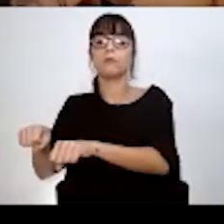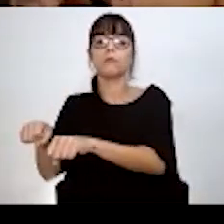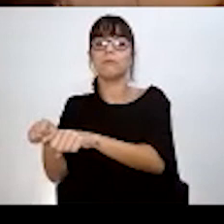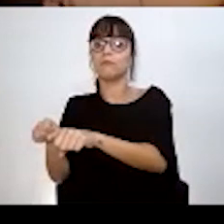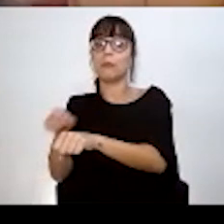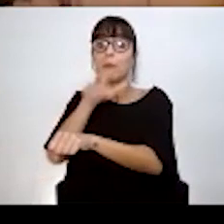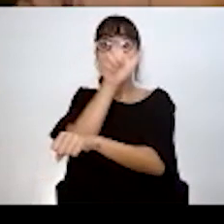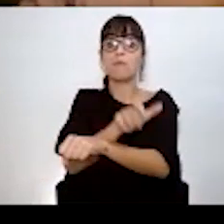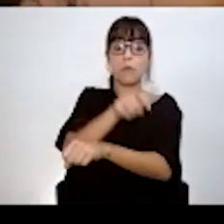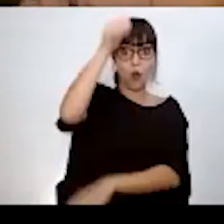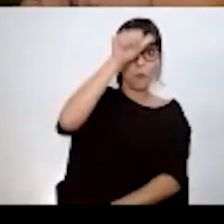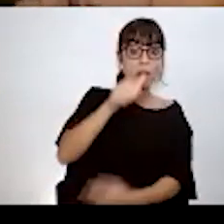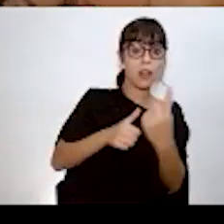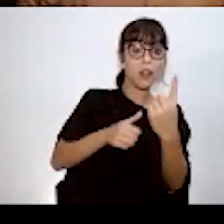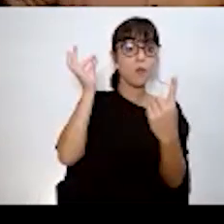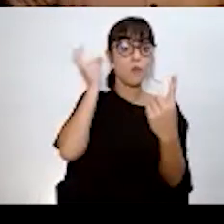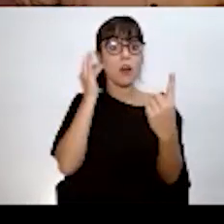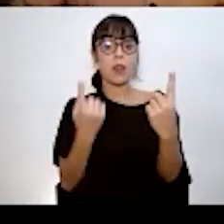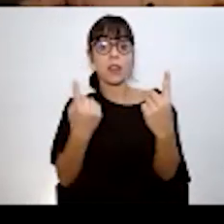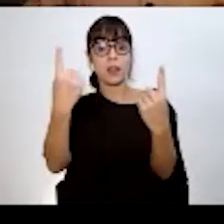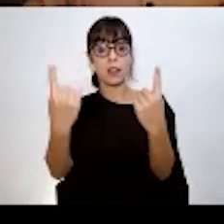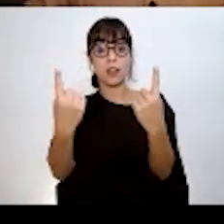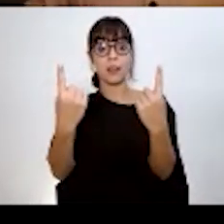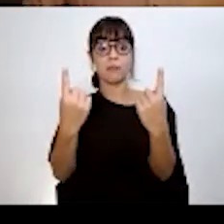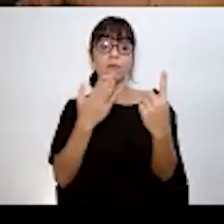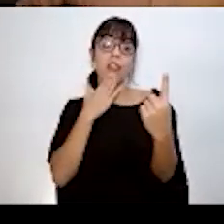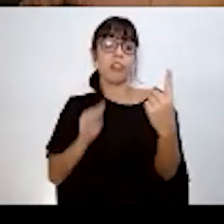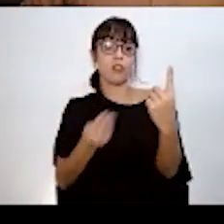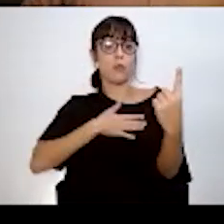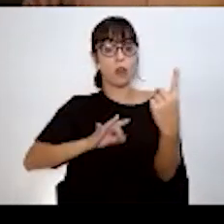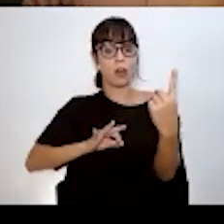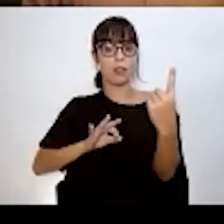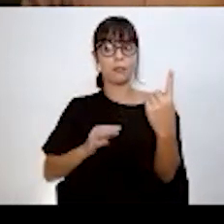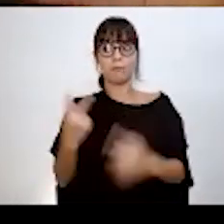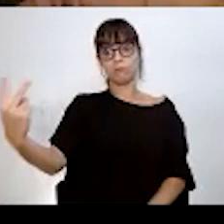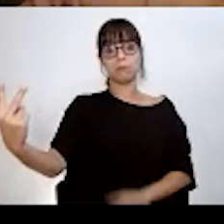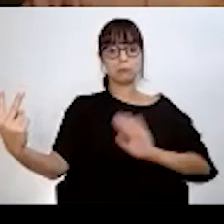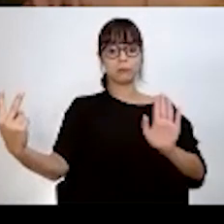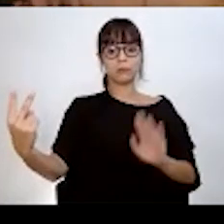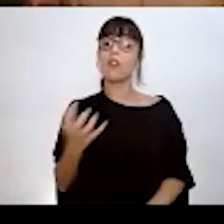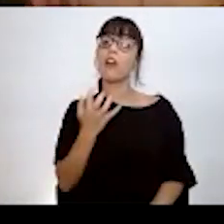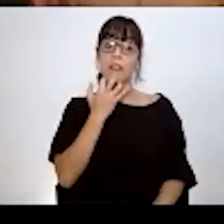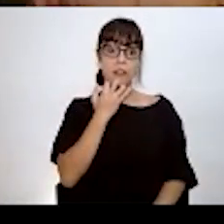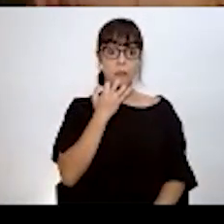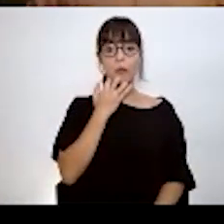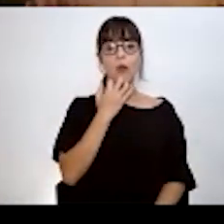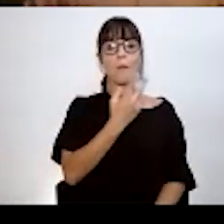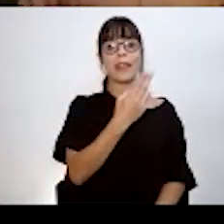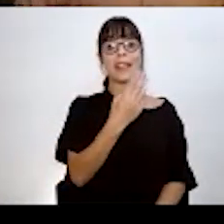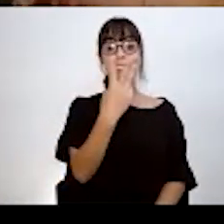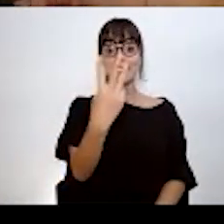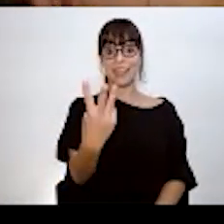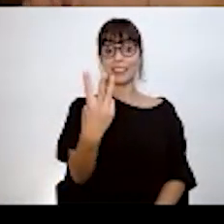Bueno, o también se ha probado, se plantean diferentes modelos que, por ejemplo, 3 parejas en edad fértil tienen